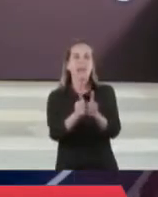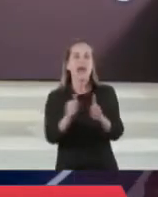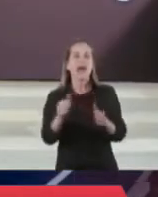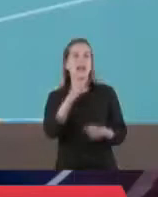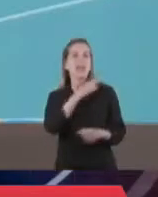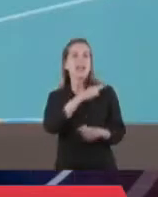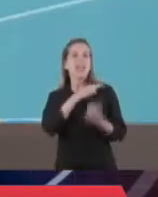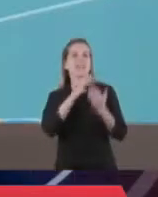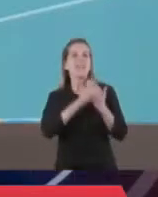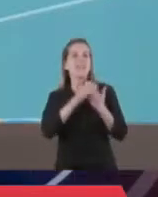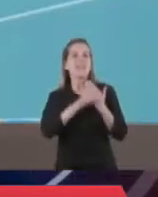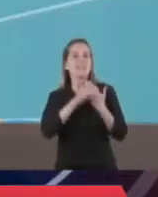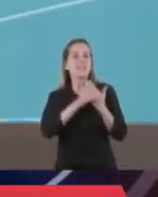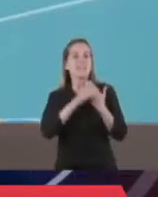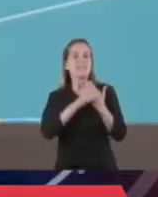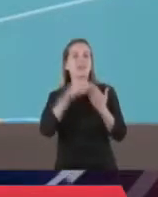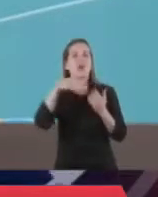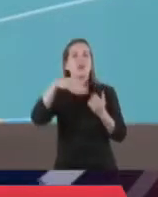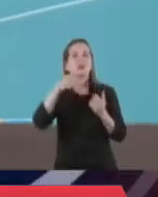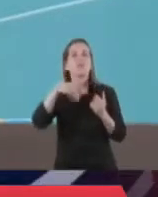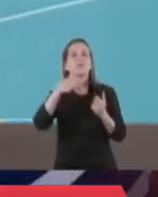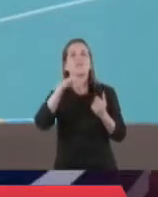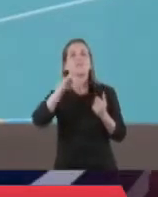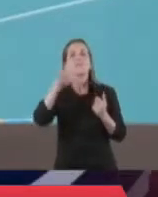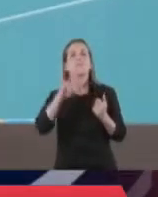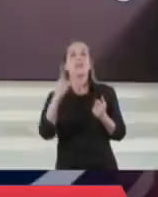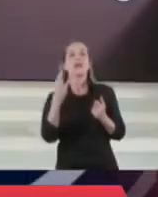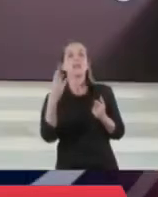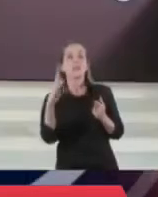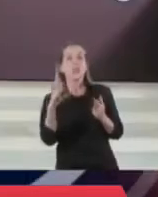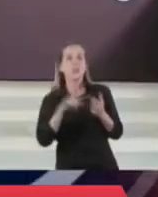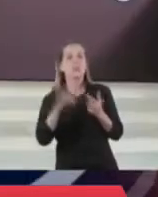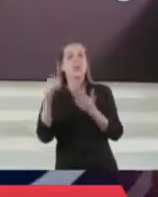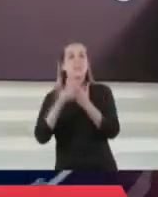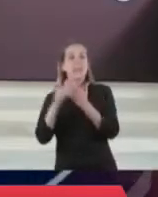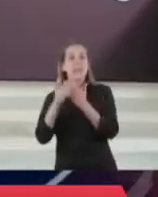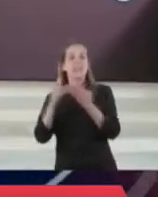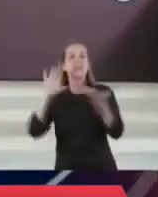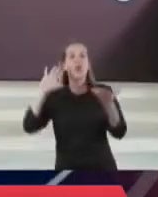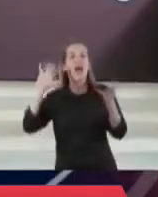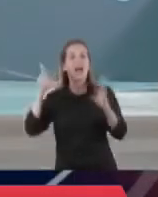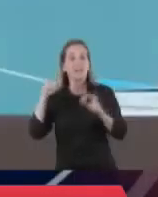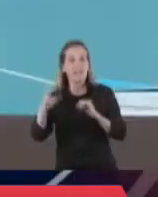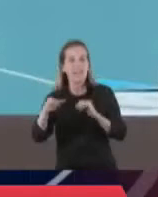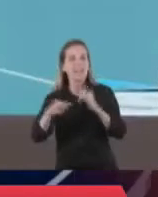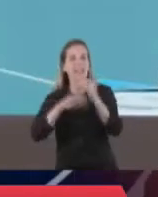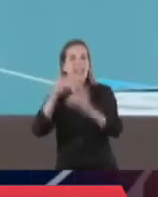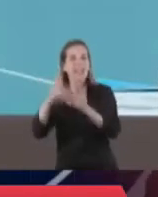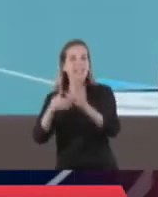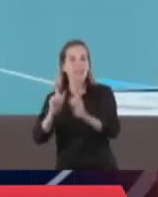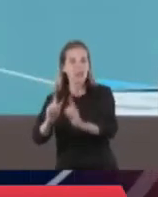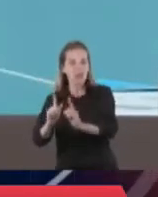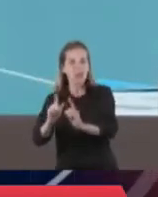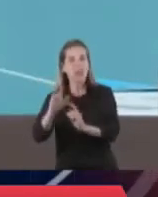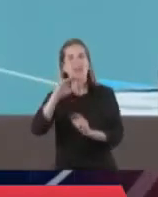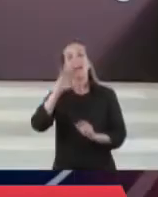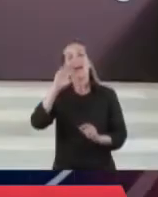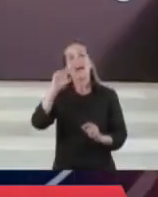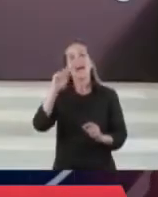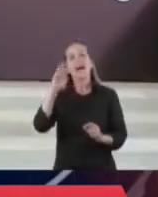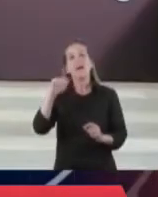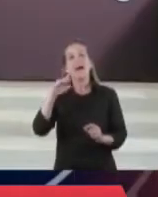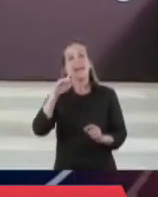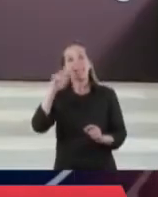está discutiendo el gobierno a esta hora, y va a haber definiciones pronto con respecto a esto. Pero vamos a verlo al presidente, entonces,